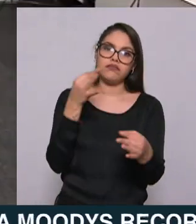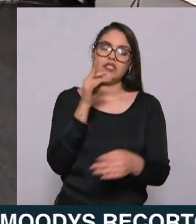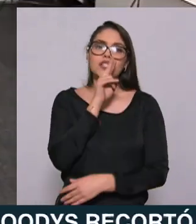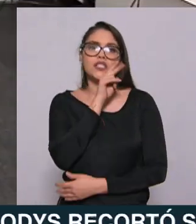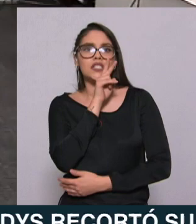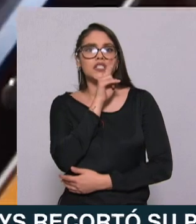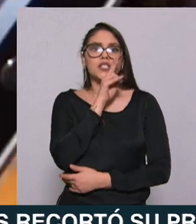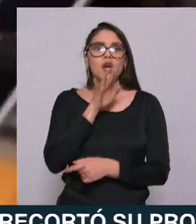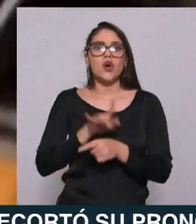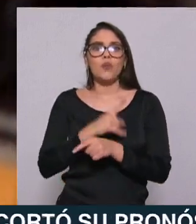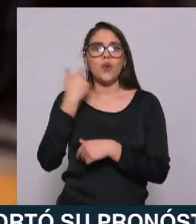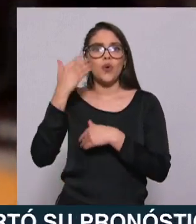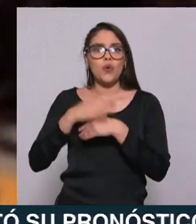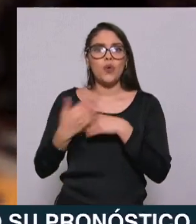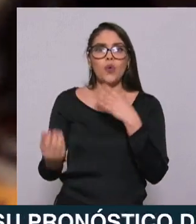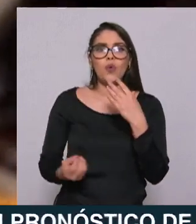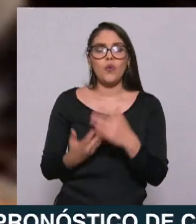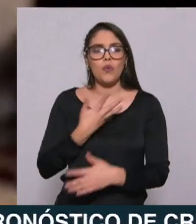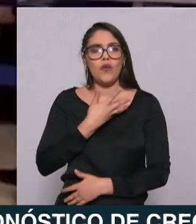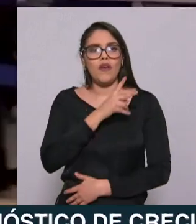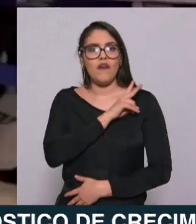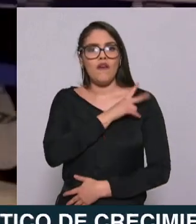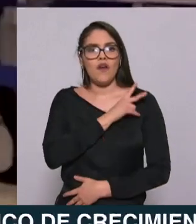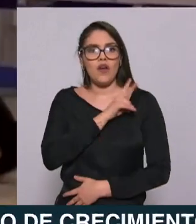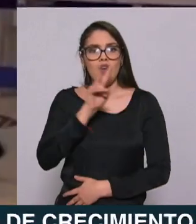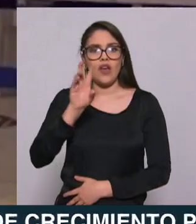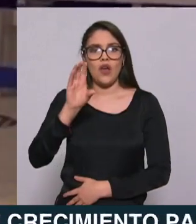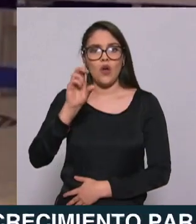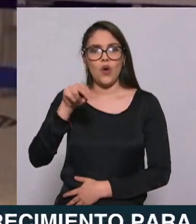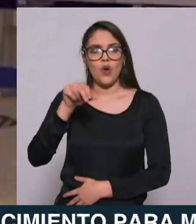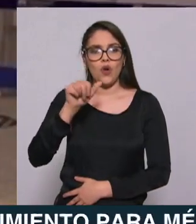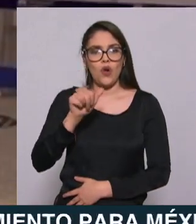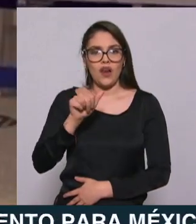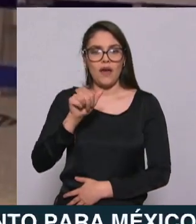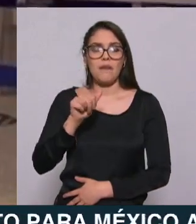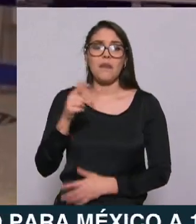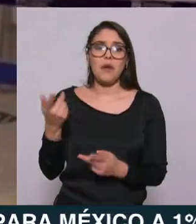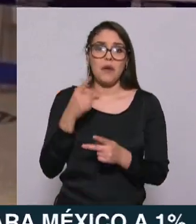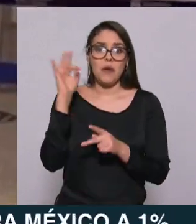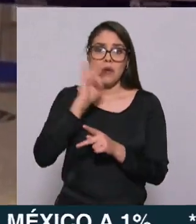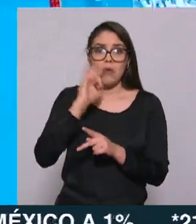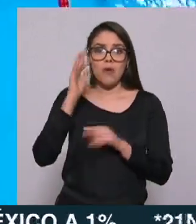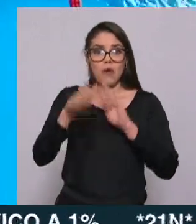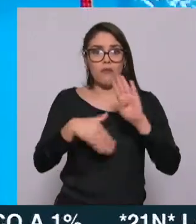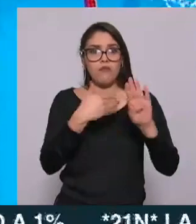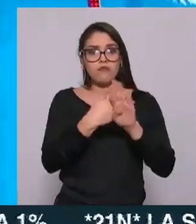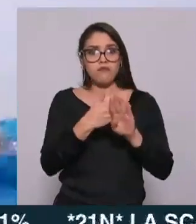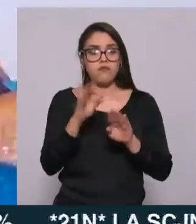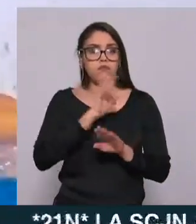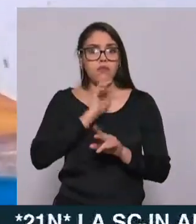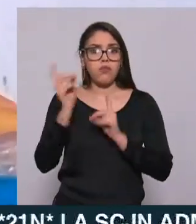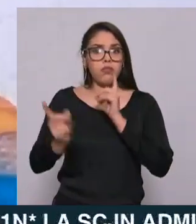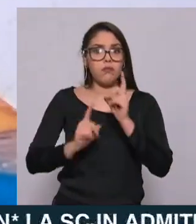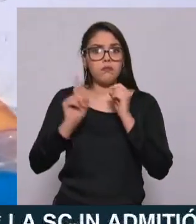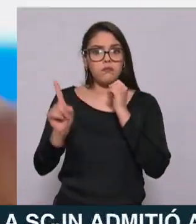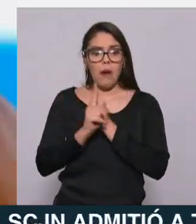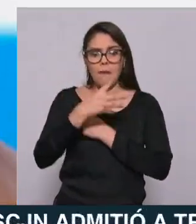nuevo coronavirus originario de Wuhan y su posible impacto en el evento deportivo.